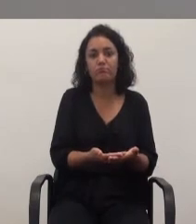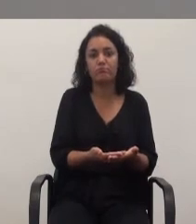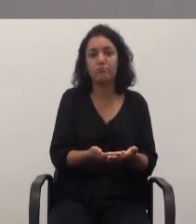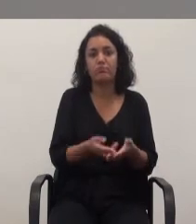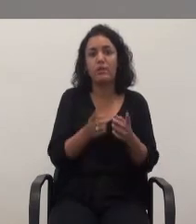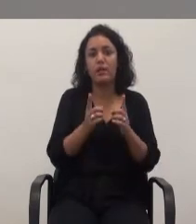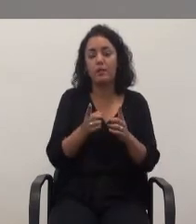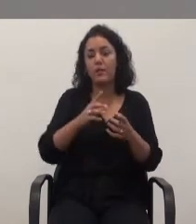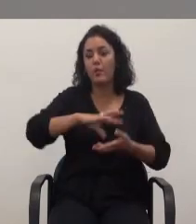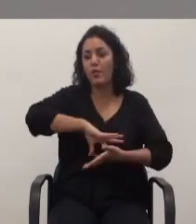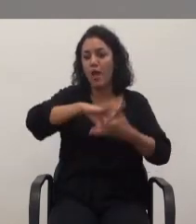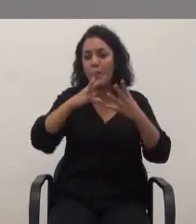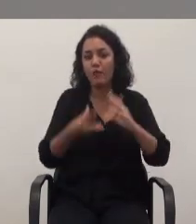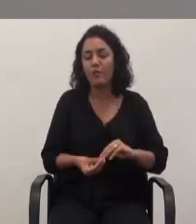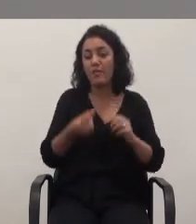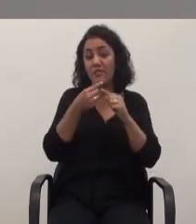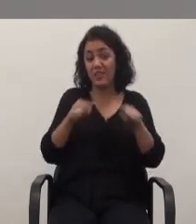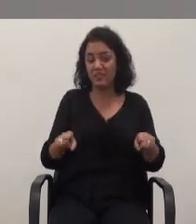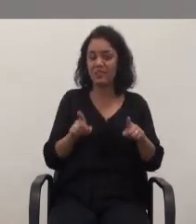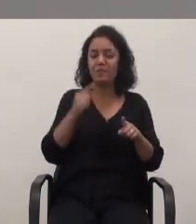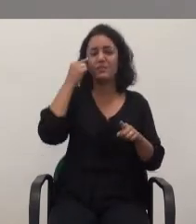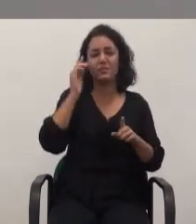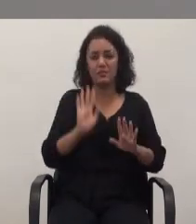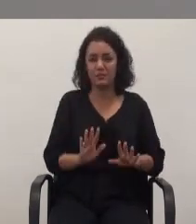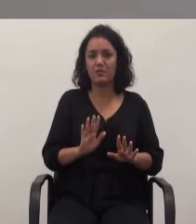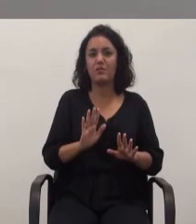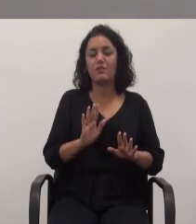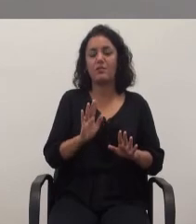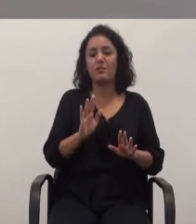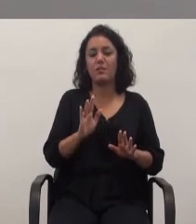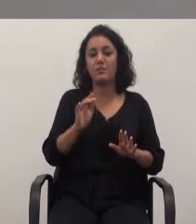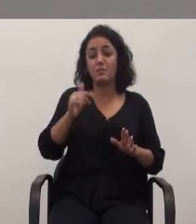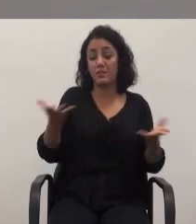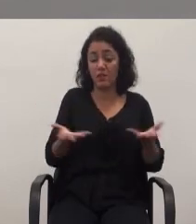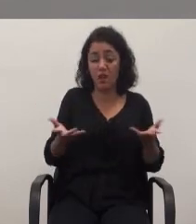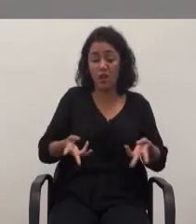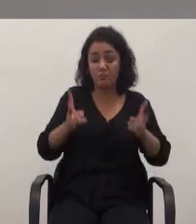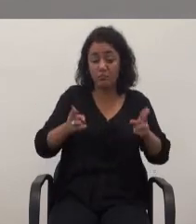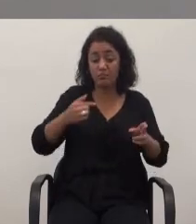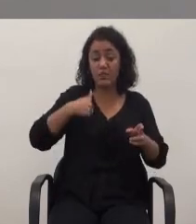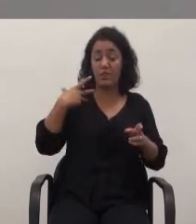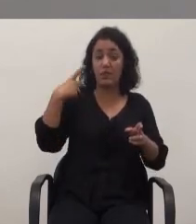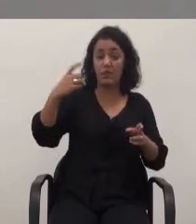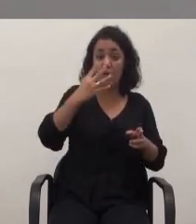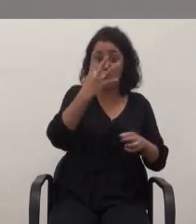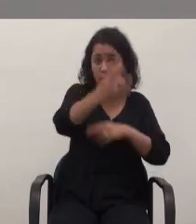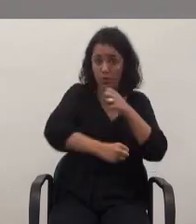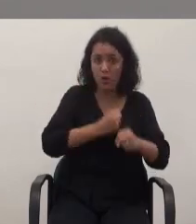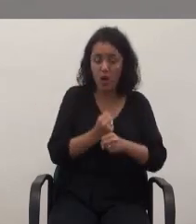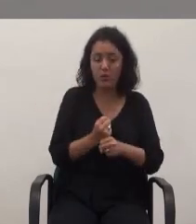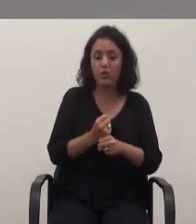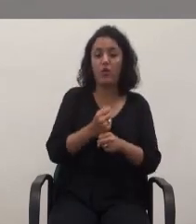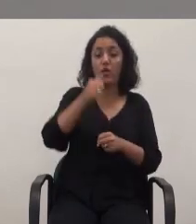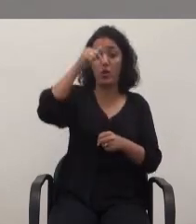distinta. La idea es que si el periodo de gestión va a tener 4 años y que el ICEF hoy